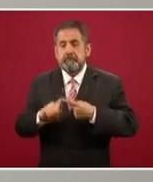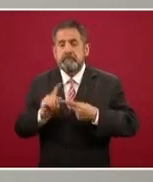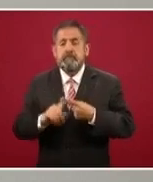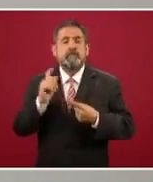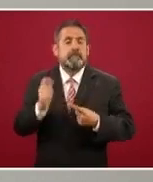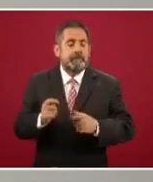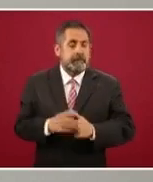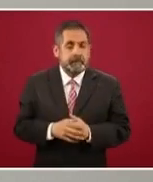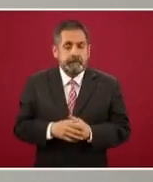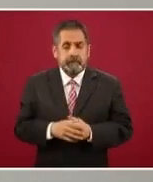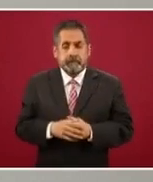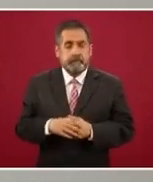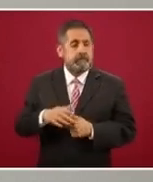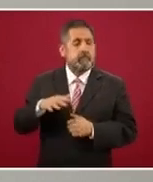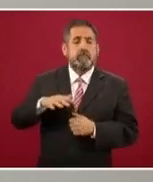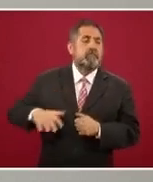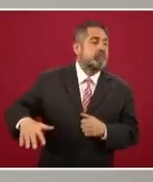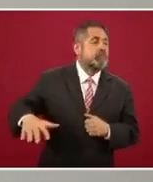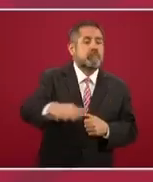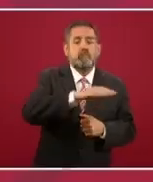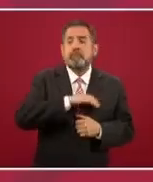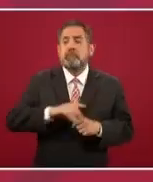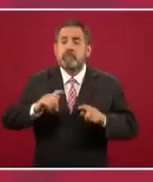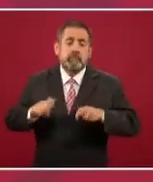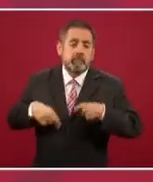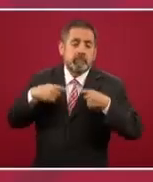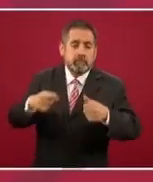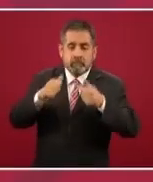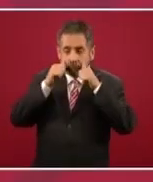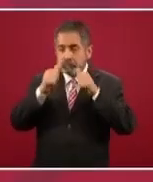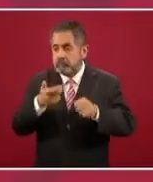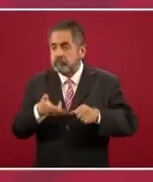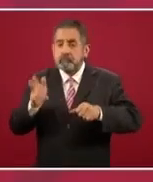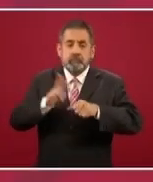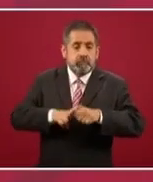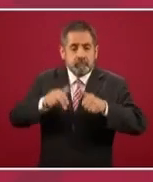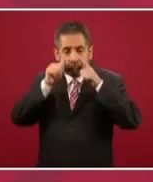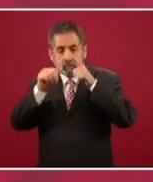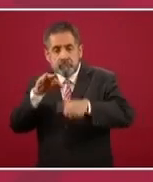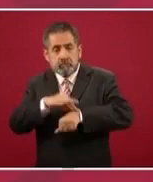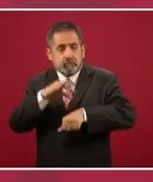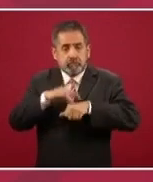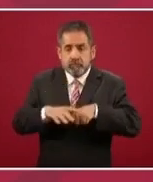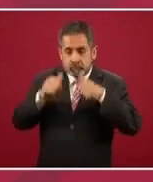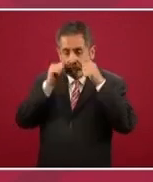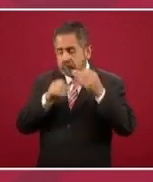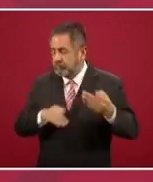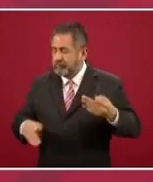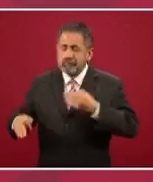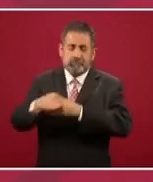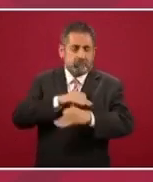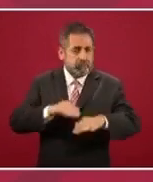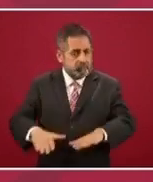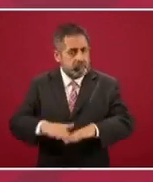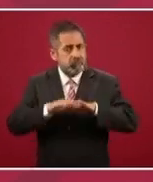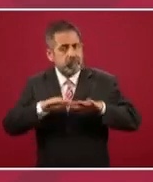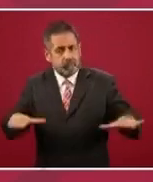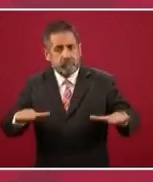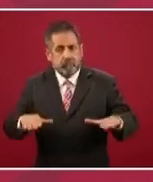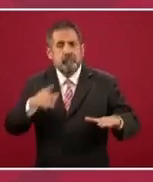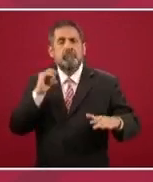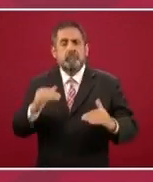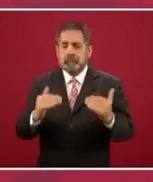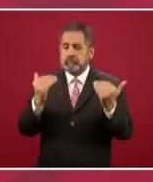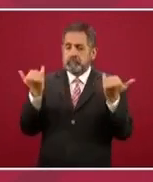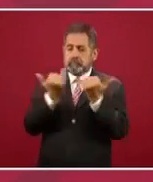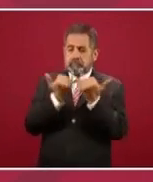llevarnos a la universalidad de los servicios para todos los mexicanos. En un extremo, lograr la equidad, que es